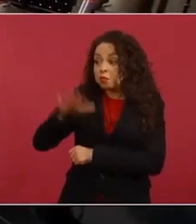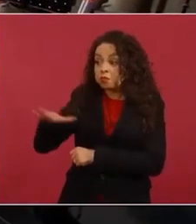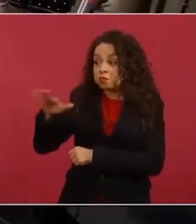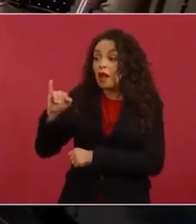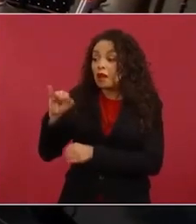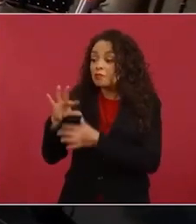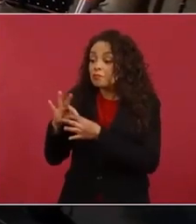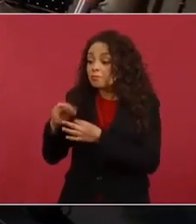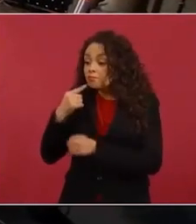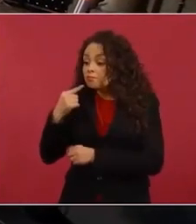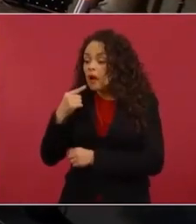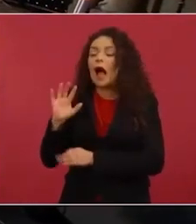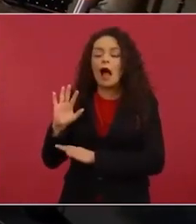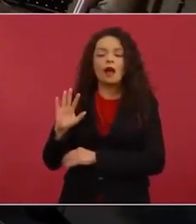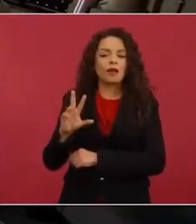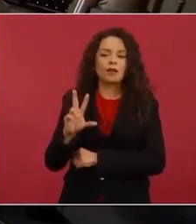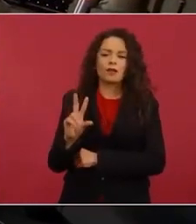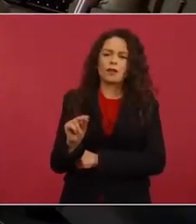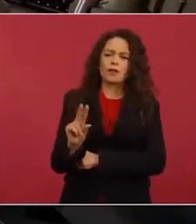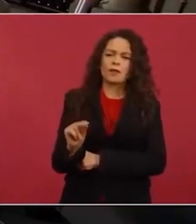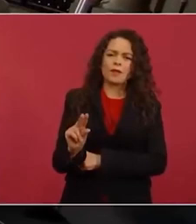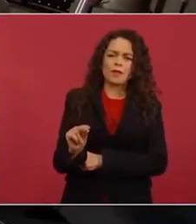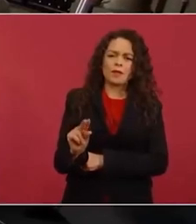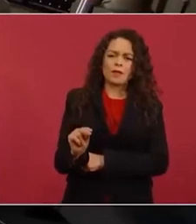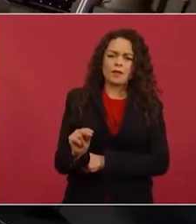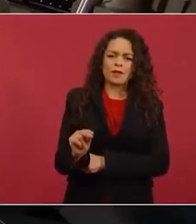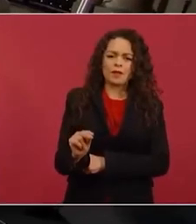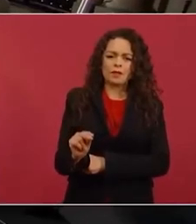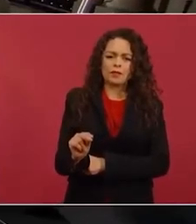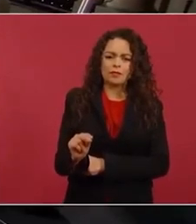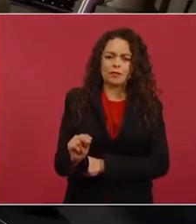que no los coopten.